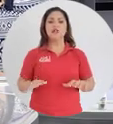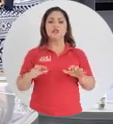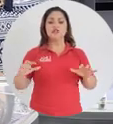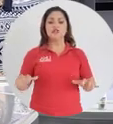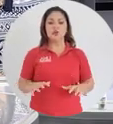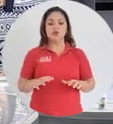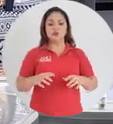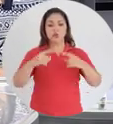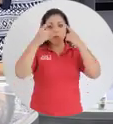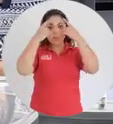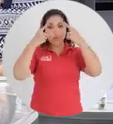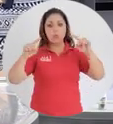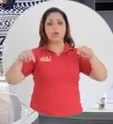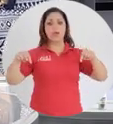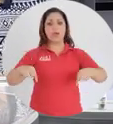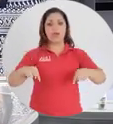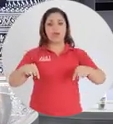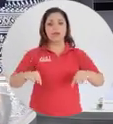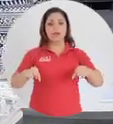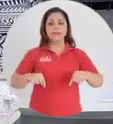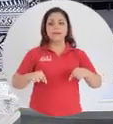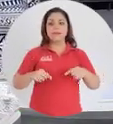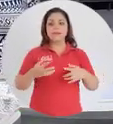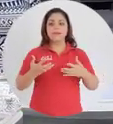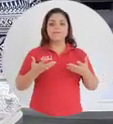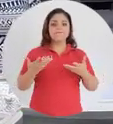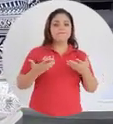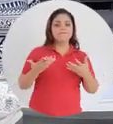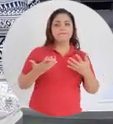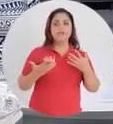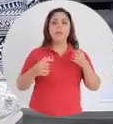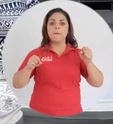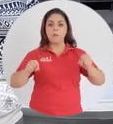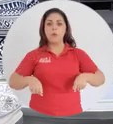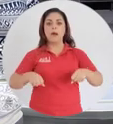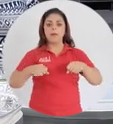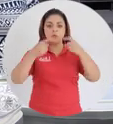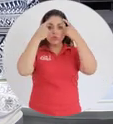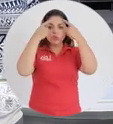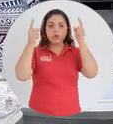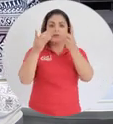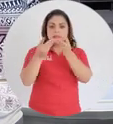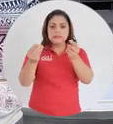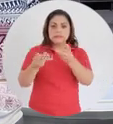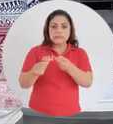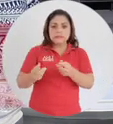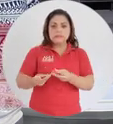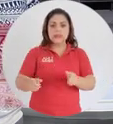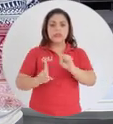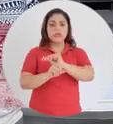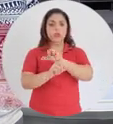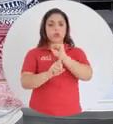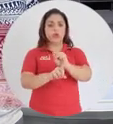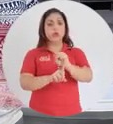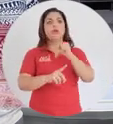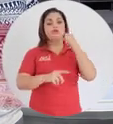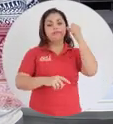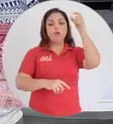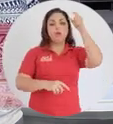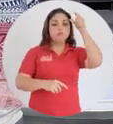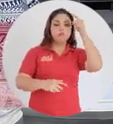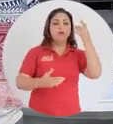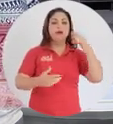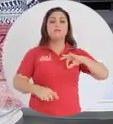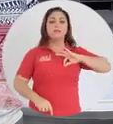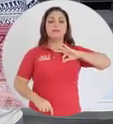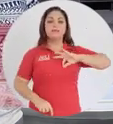que lleven a cambios, que nos puedan permitir abordar estas situaciones, por supuesto que